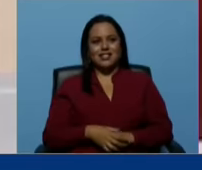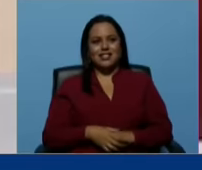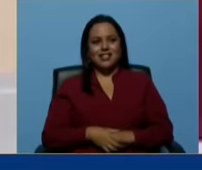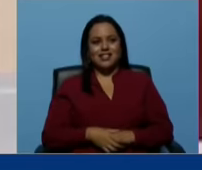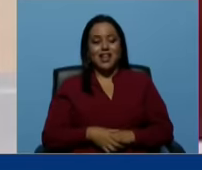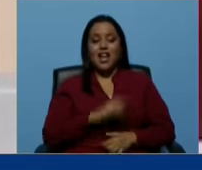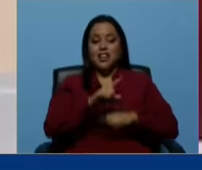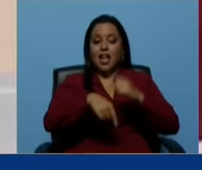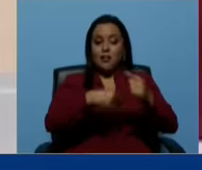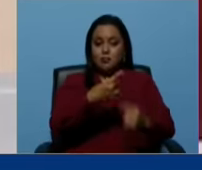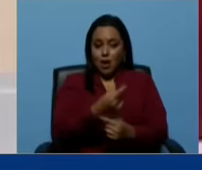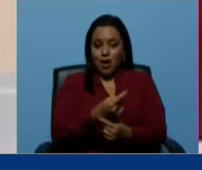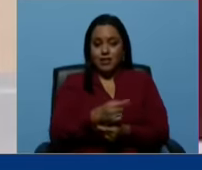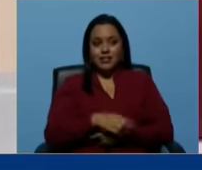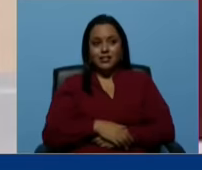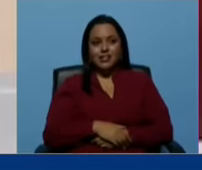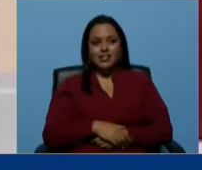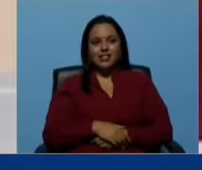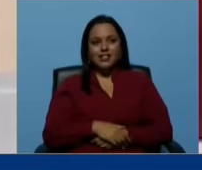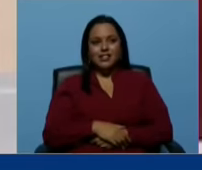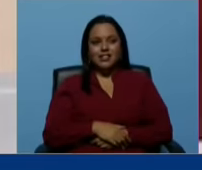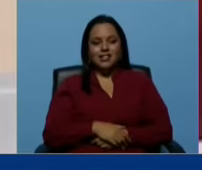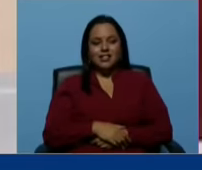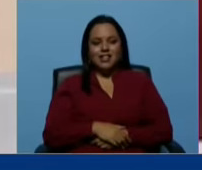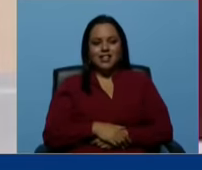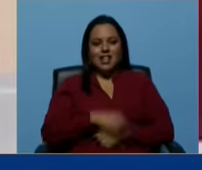Después llegó la salsa brava,